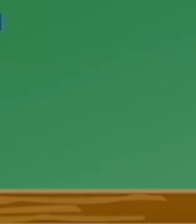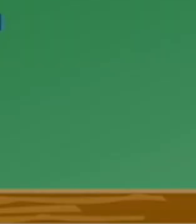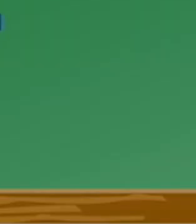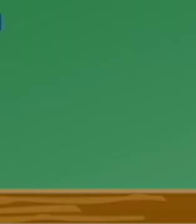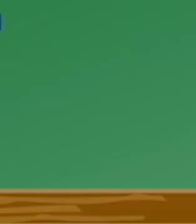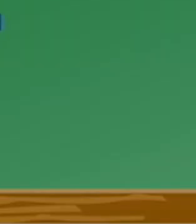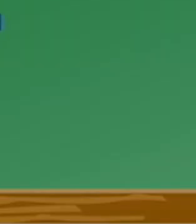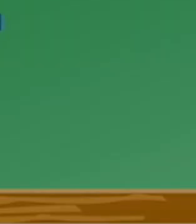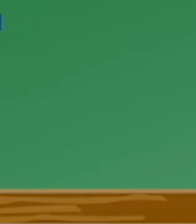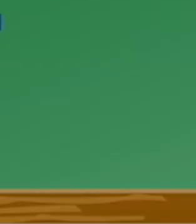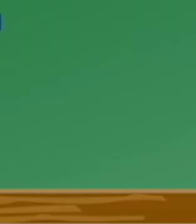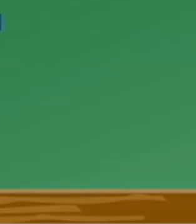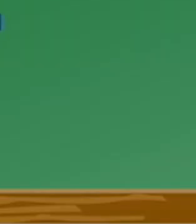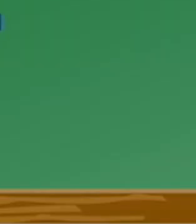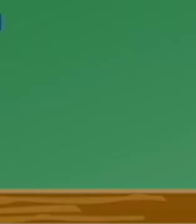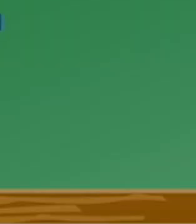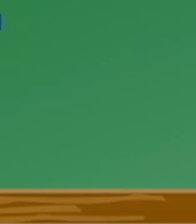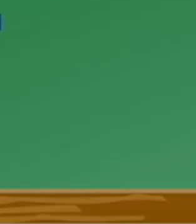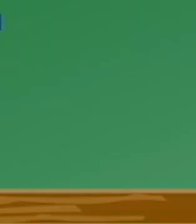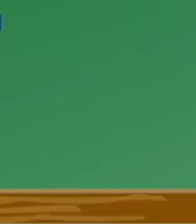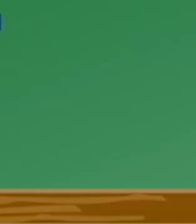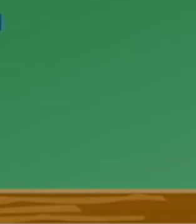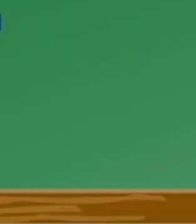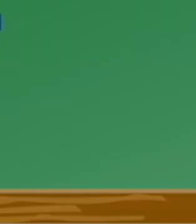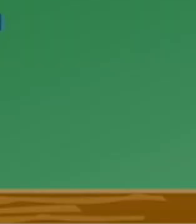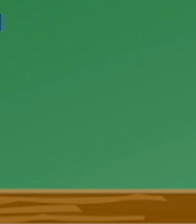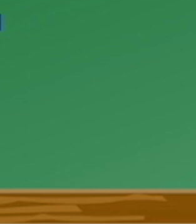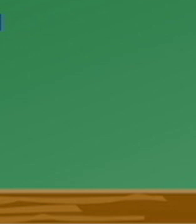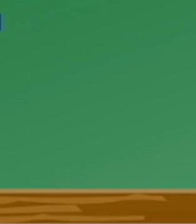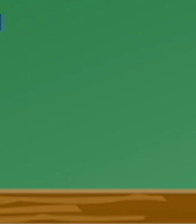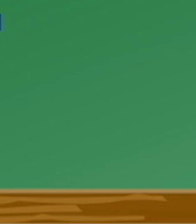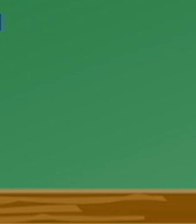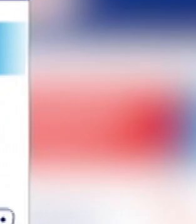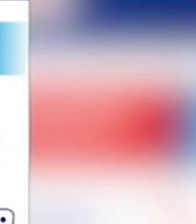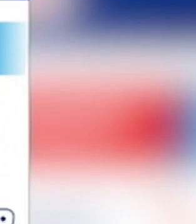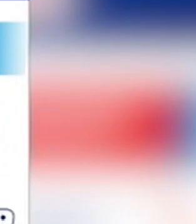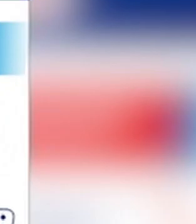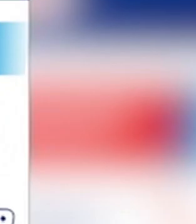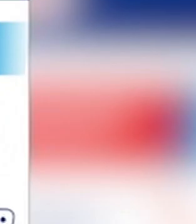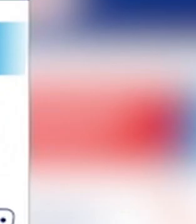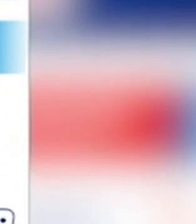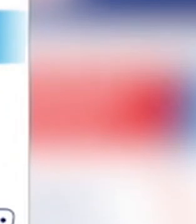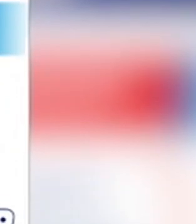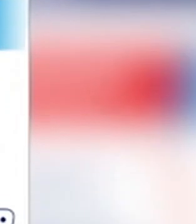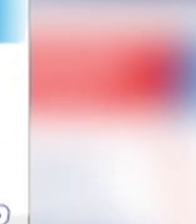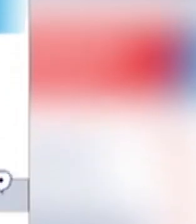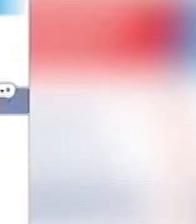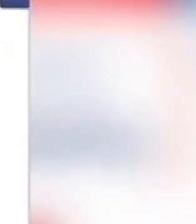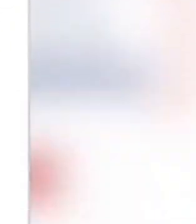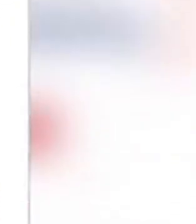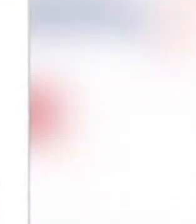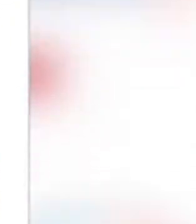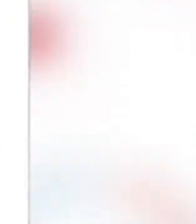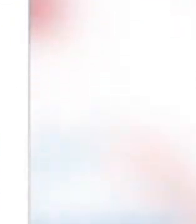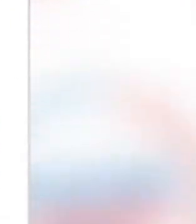monto de financiamiento y tasas se definen de acuerdo con el tipo de garantía. Para optar por BCR Educación no necesita presentarse